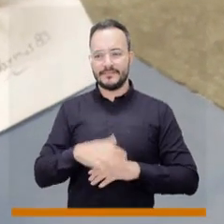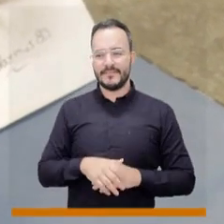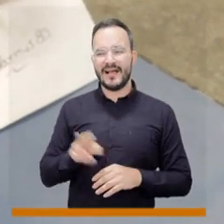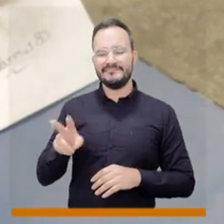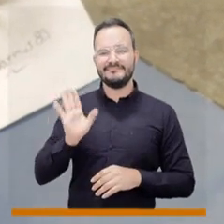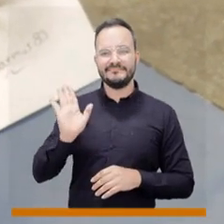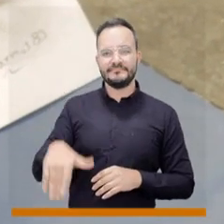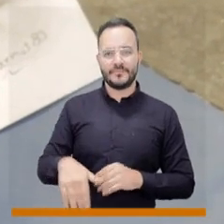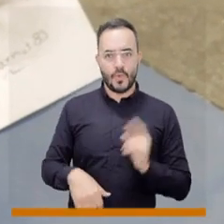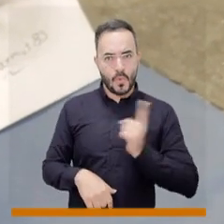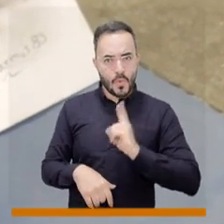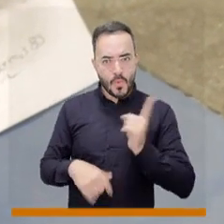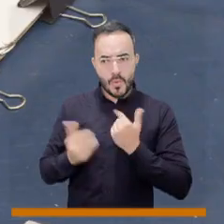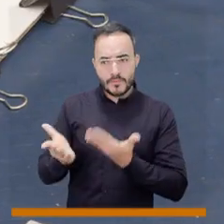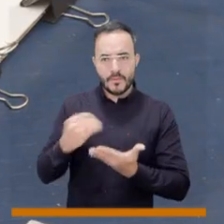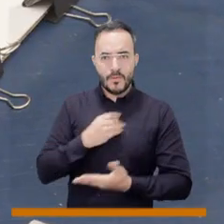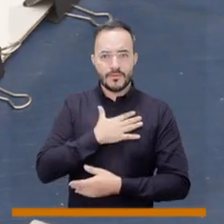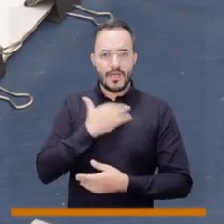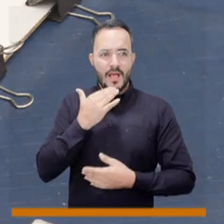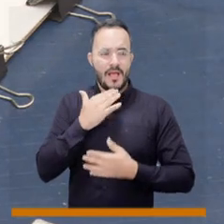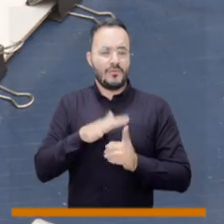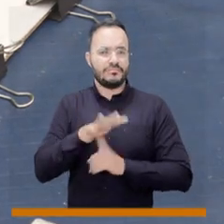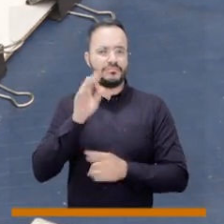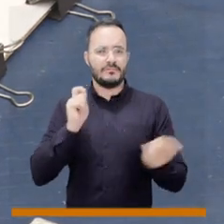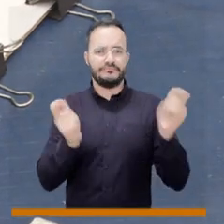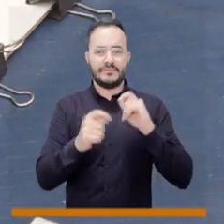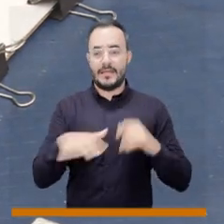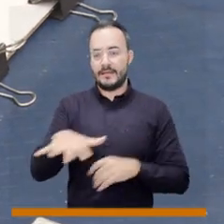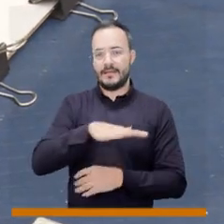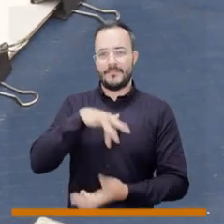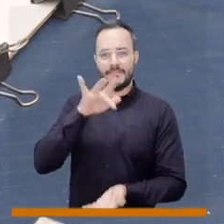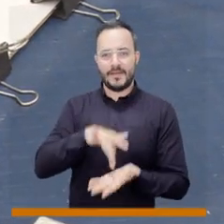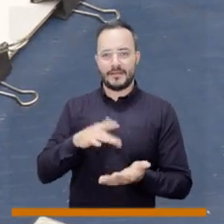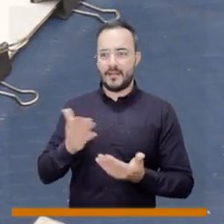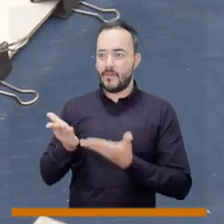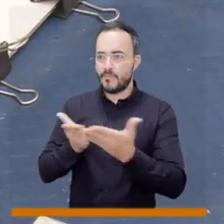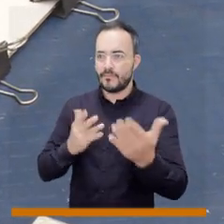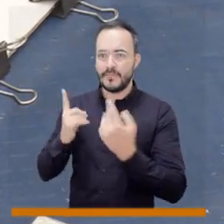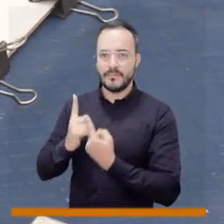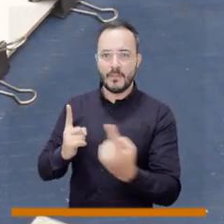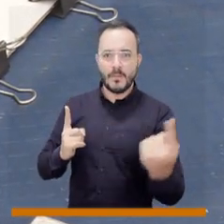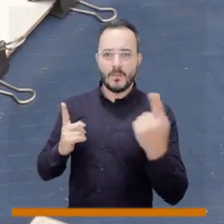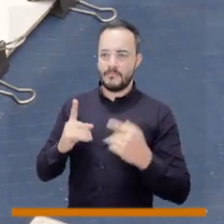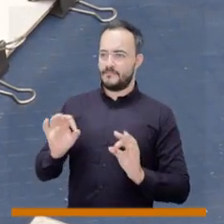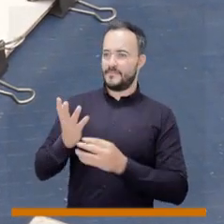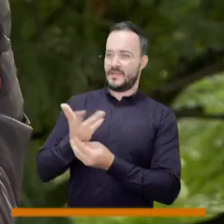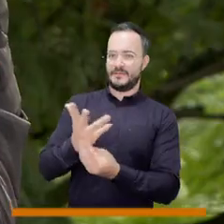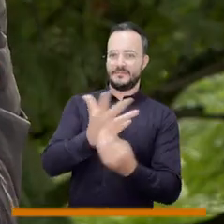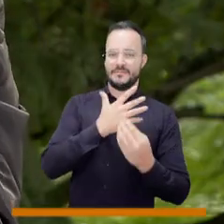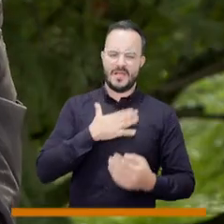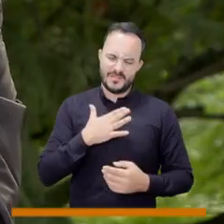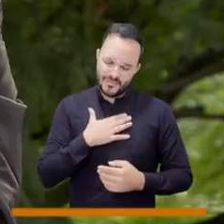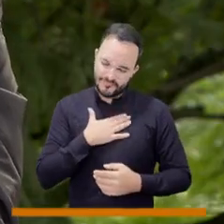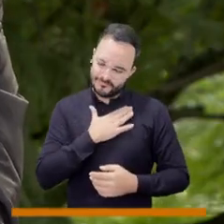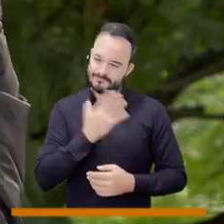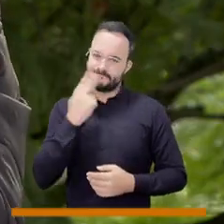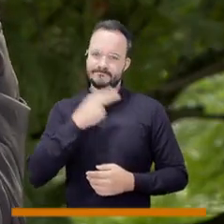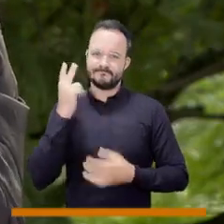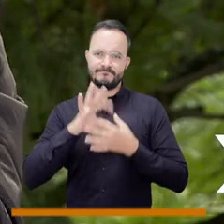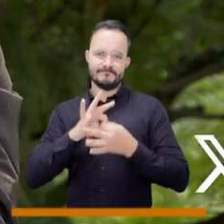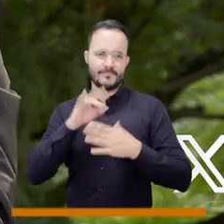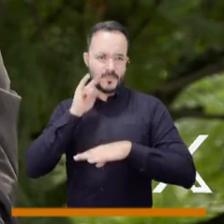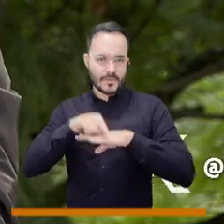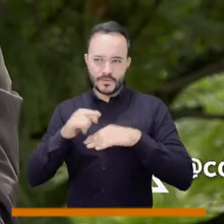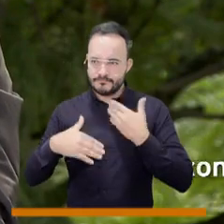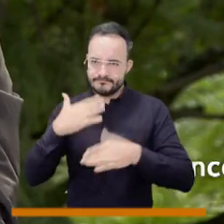simplemente una persona que te pide una monedita en la calle, sino como una oportunidad para transformar los parques de Medellín con cultura ciudadana, y en eso